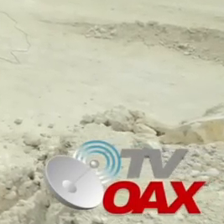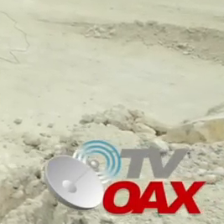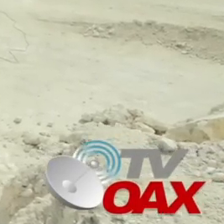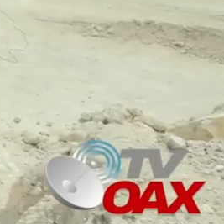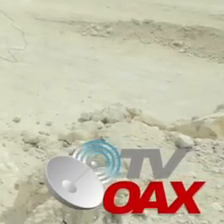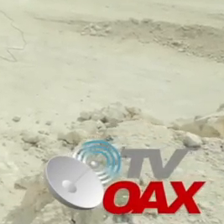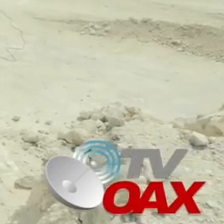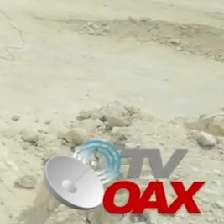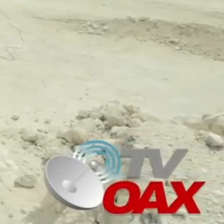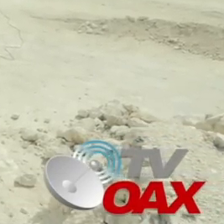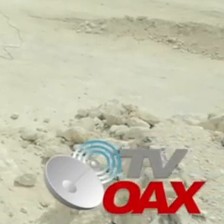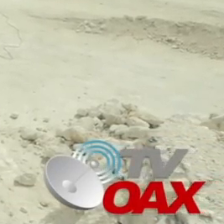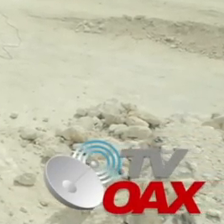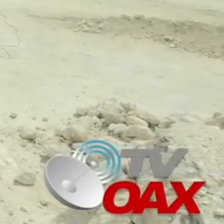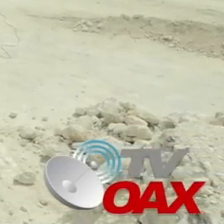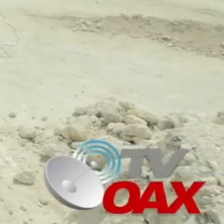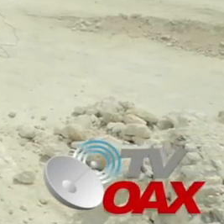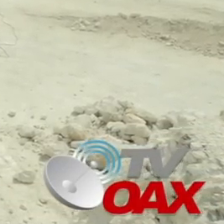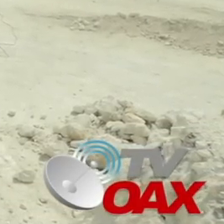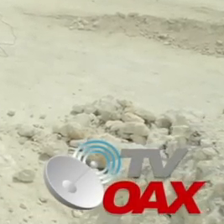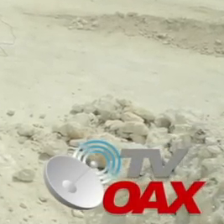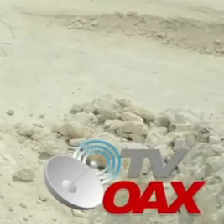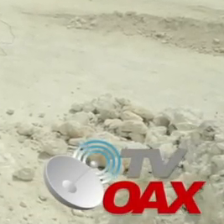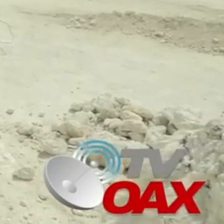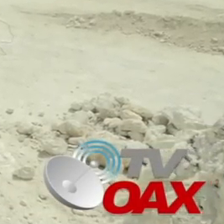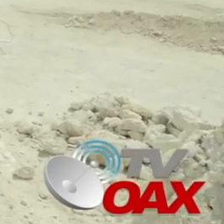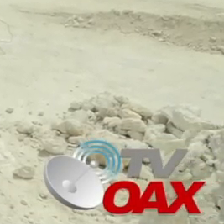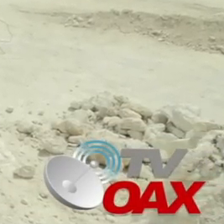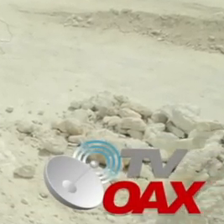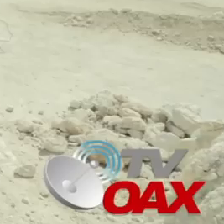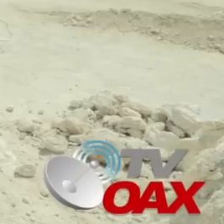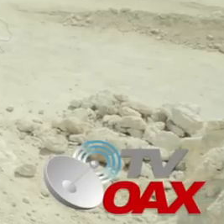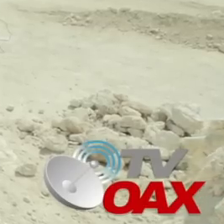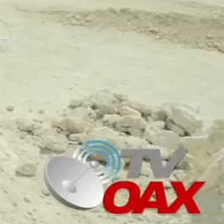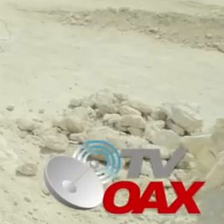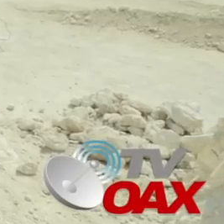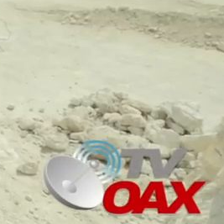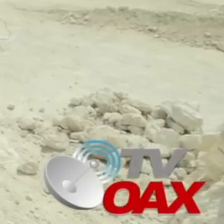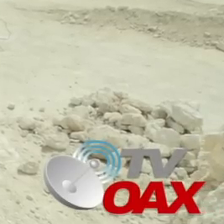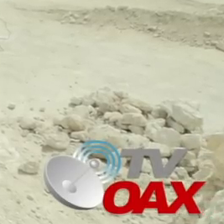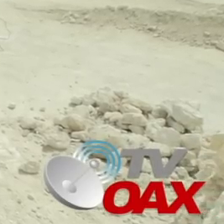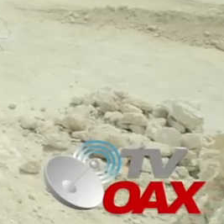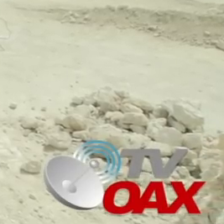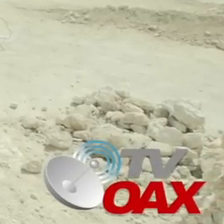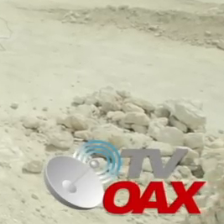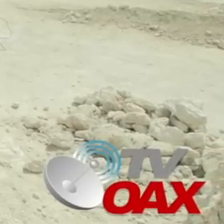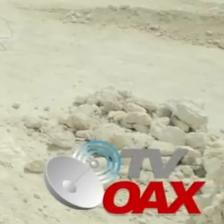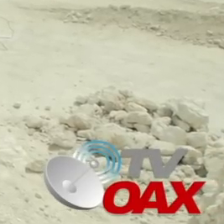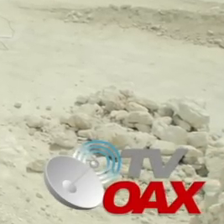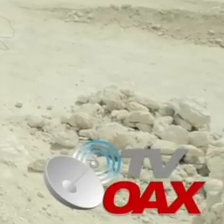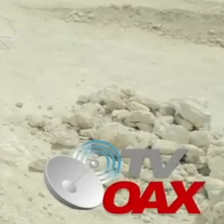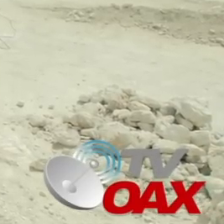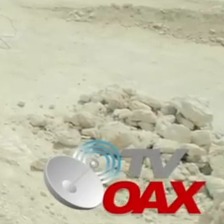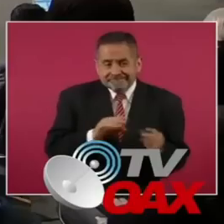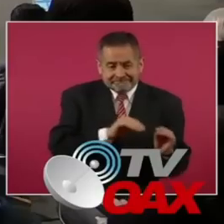Palenque está lleno de cerros. Pues no sirve la piedra.